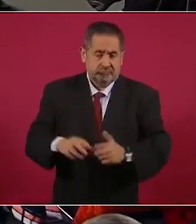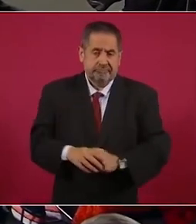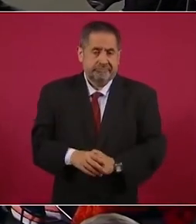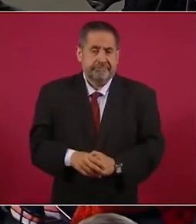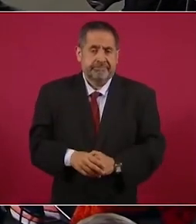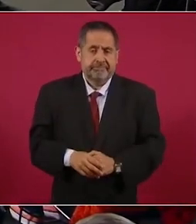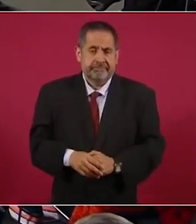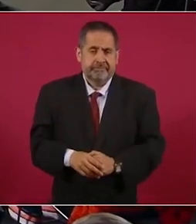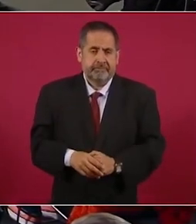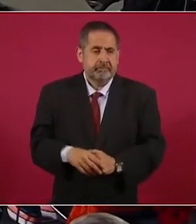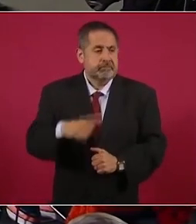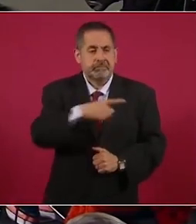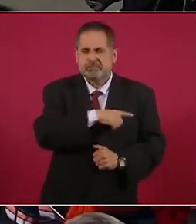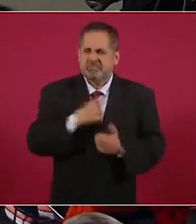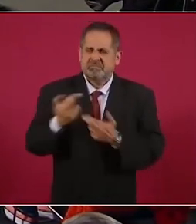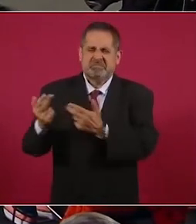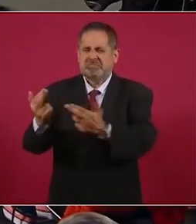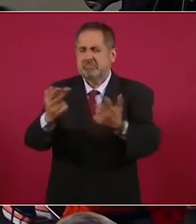Y